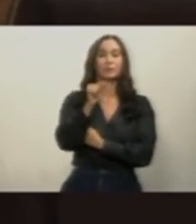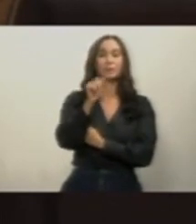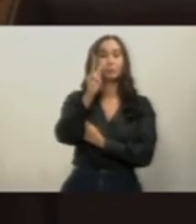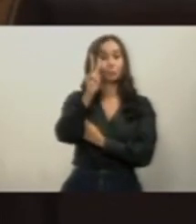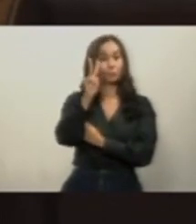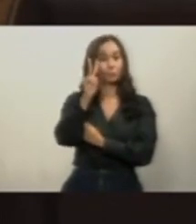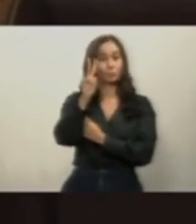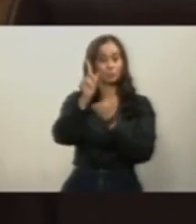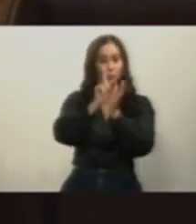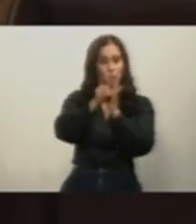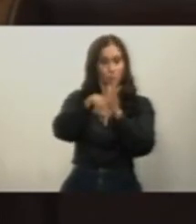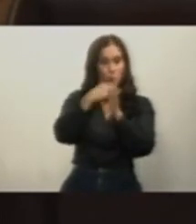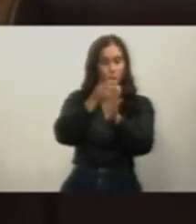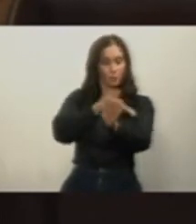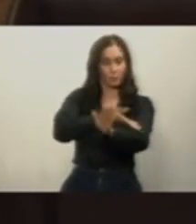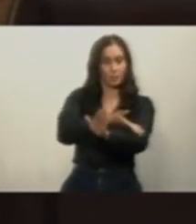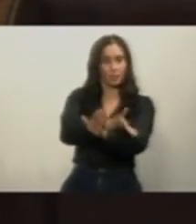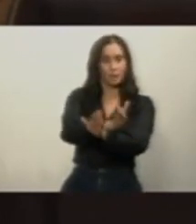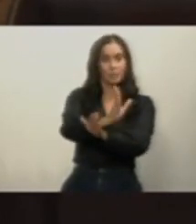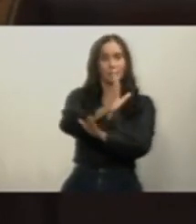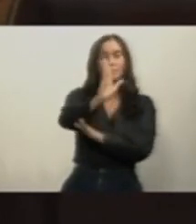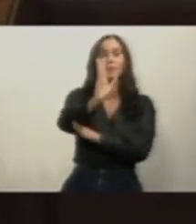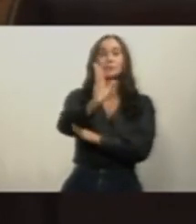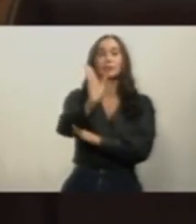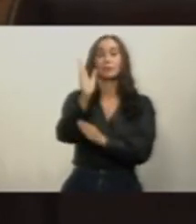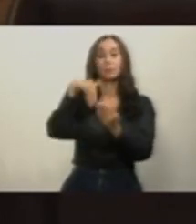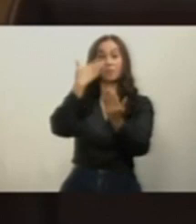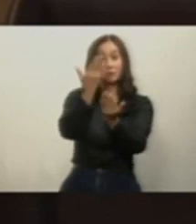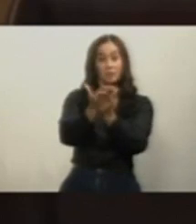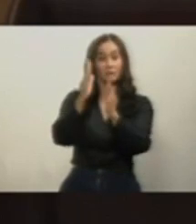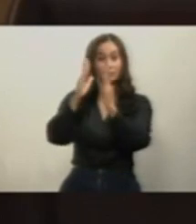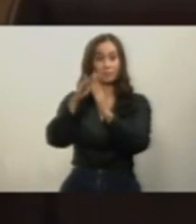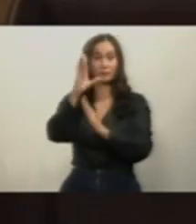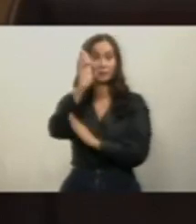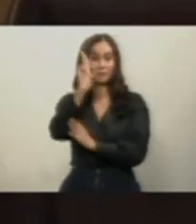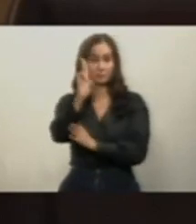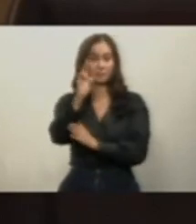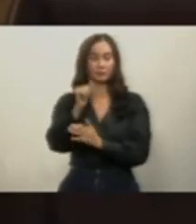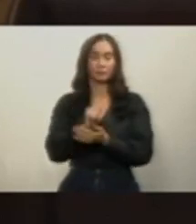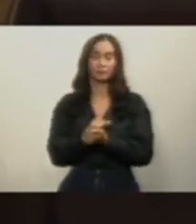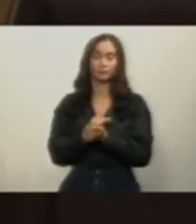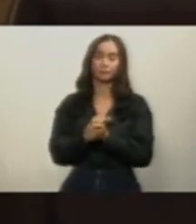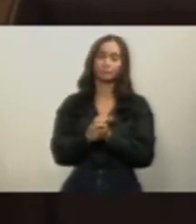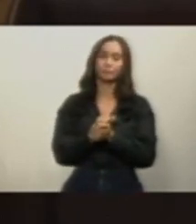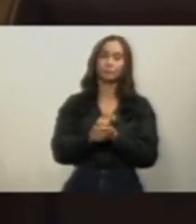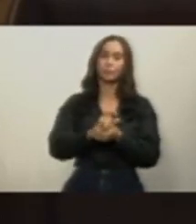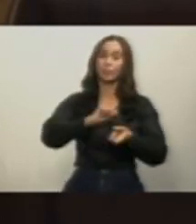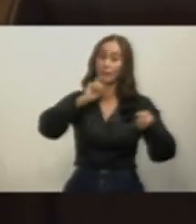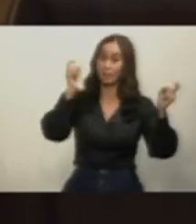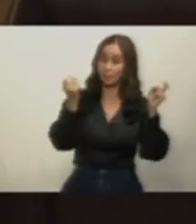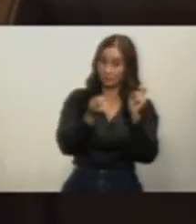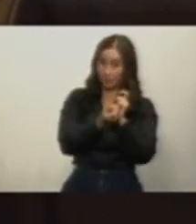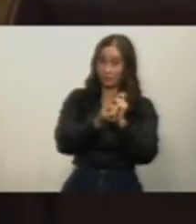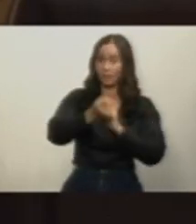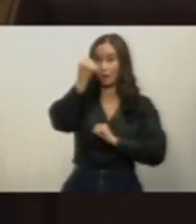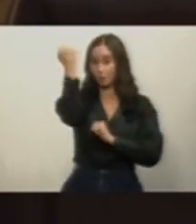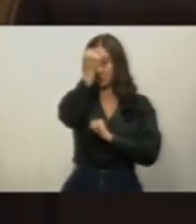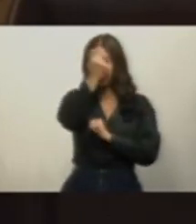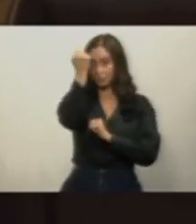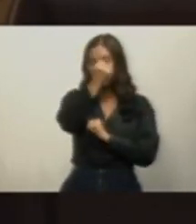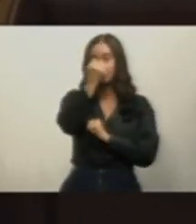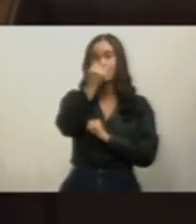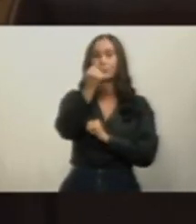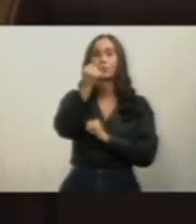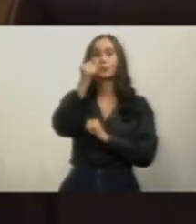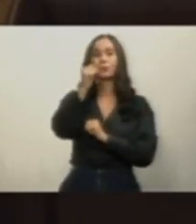tránsito para llegar a sus casas a las 7 de la noche se establece que los sábados 2 y